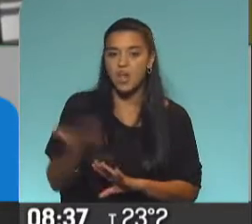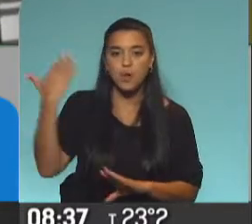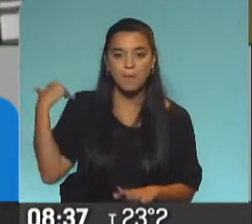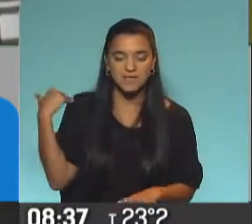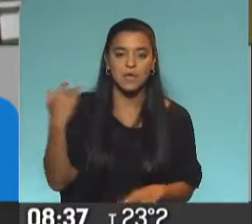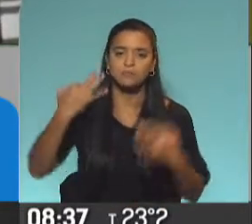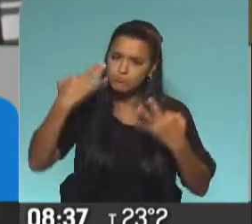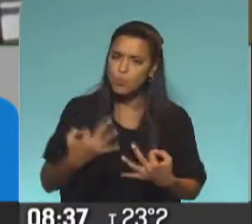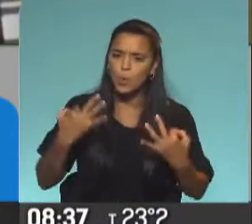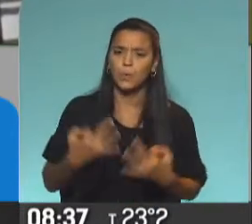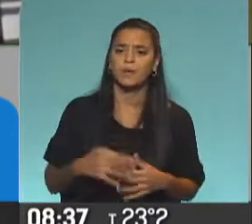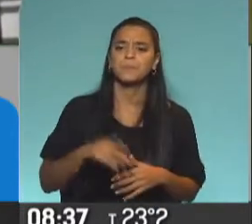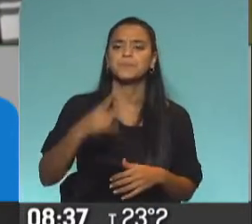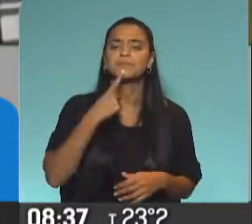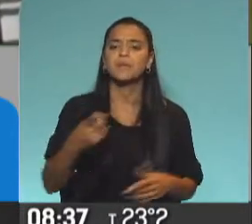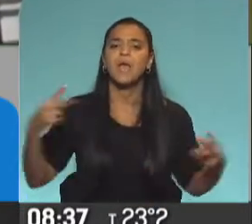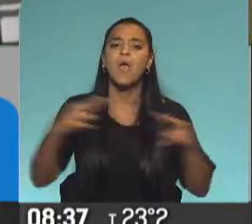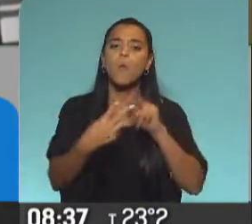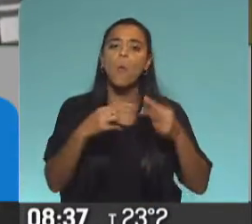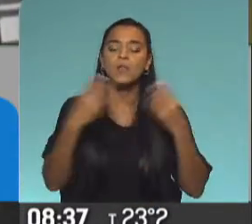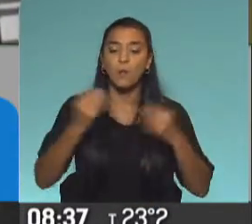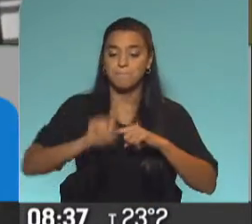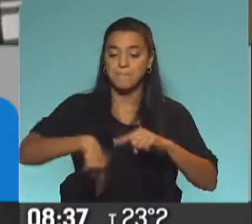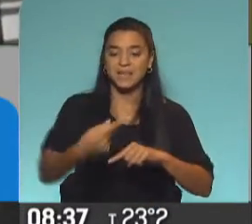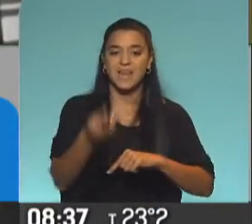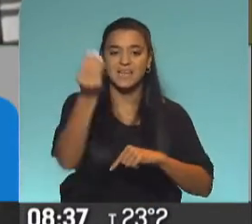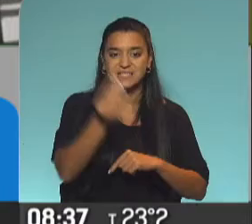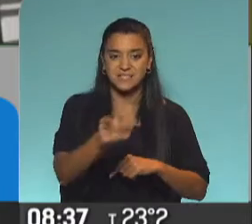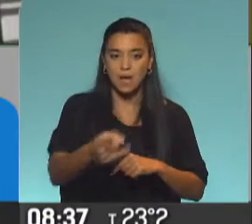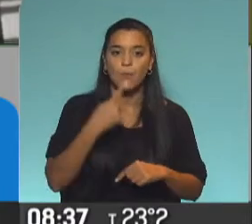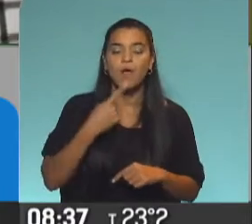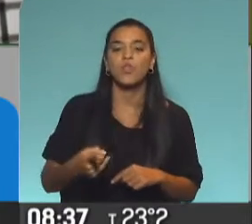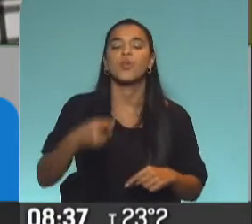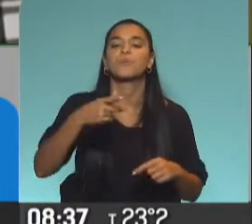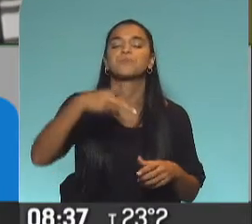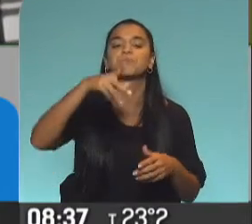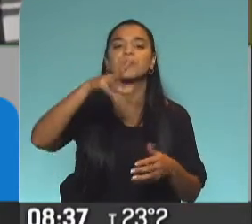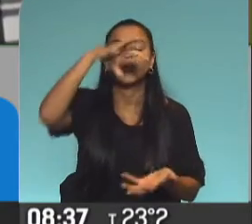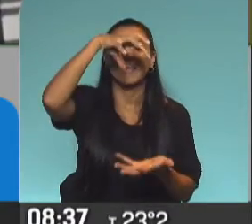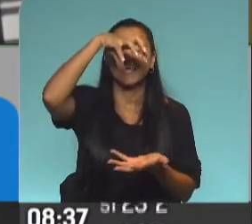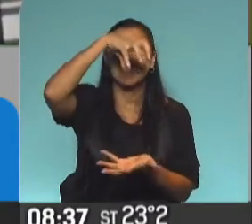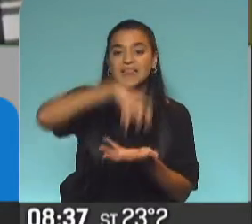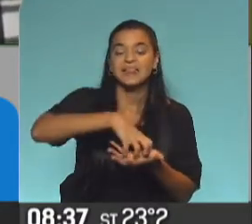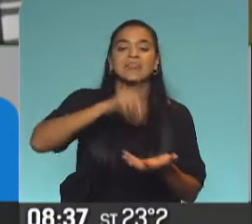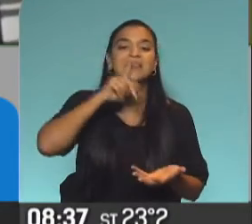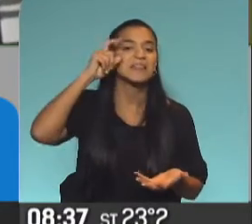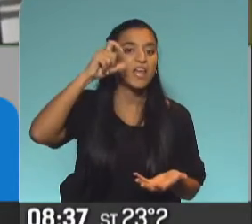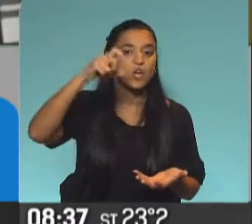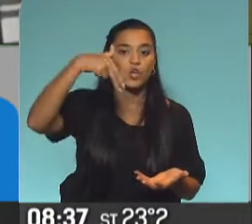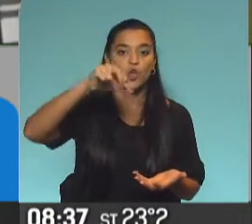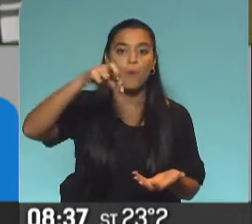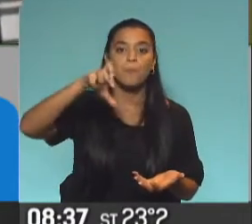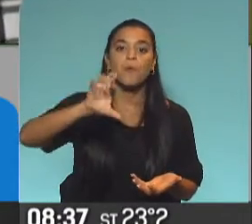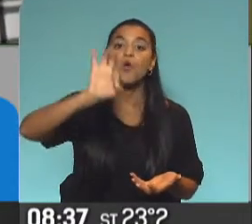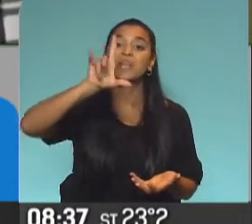pasado, bien que se lo merece. Este encuentro será mañana sábado en Tecnópolis y como ya lo hemos dicho en otras oportunidades, pero vale la